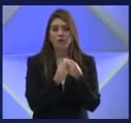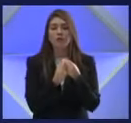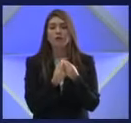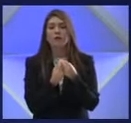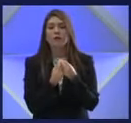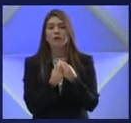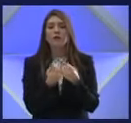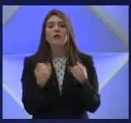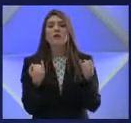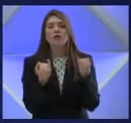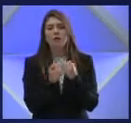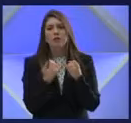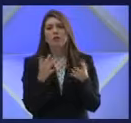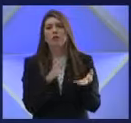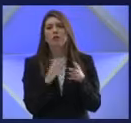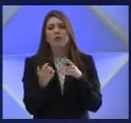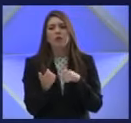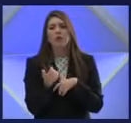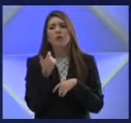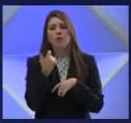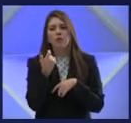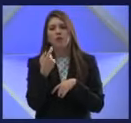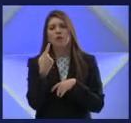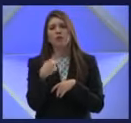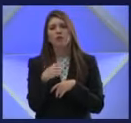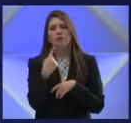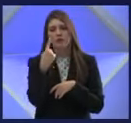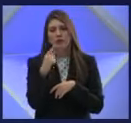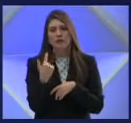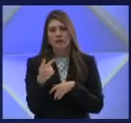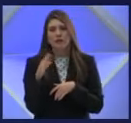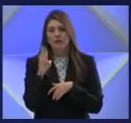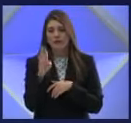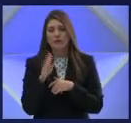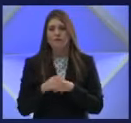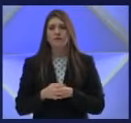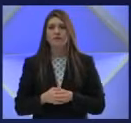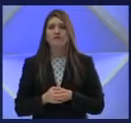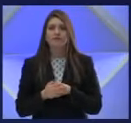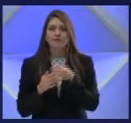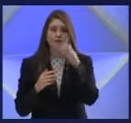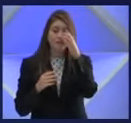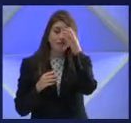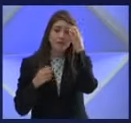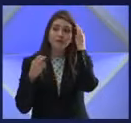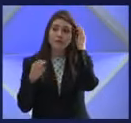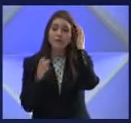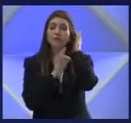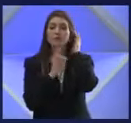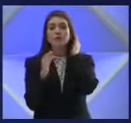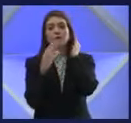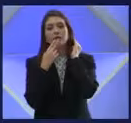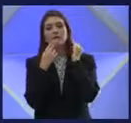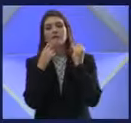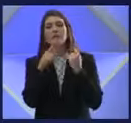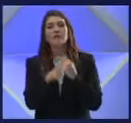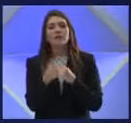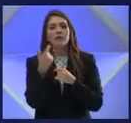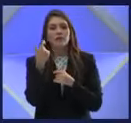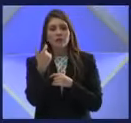por gabi de esta manera podemos llegar a optimizar los costos y optimizar